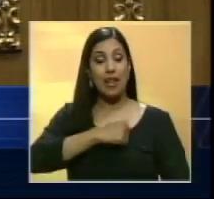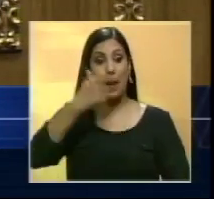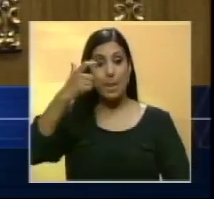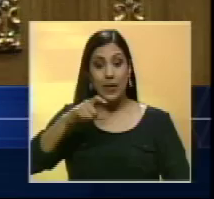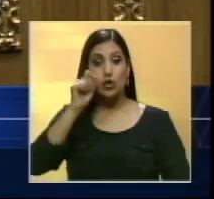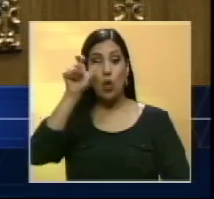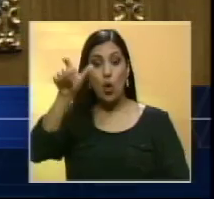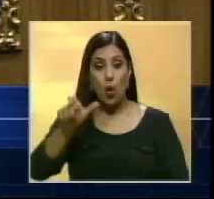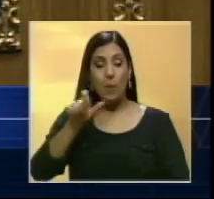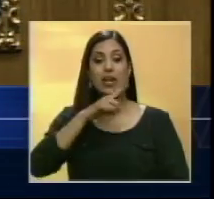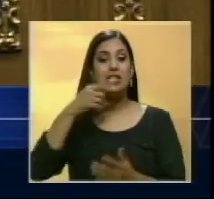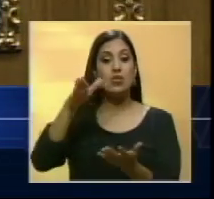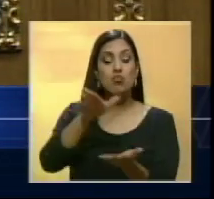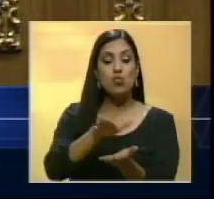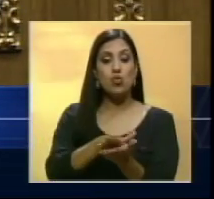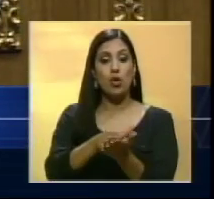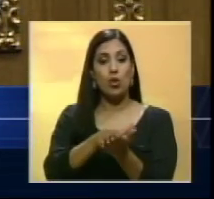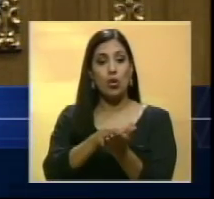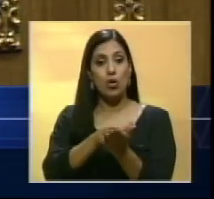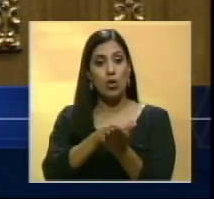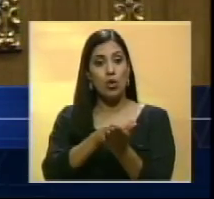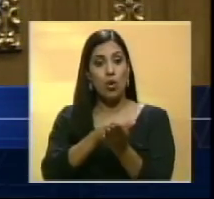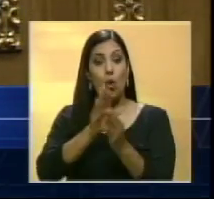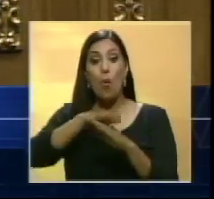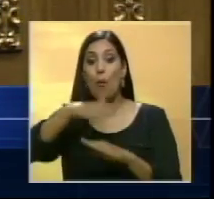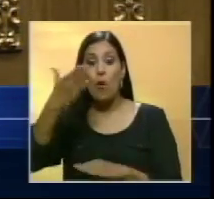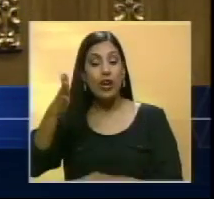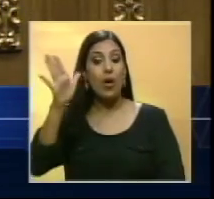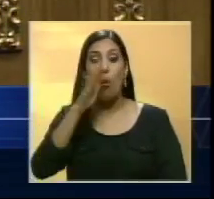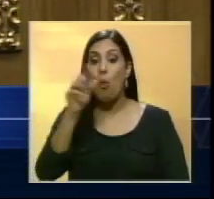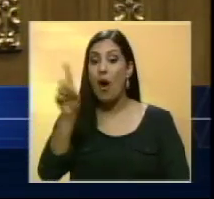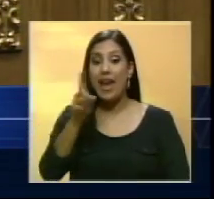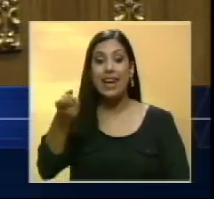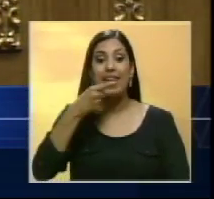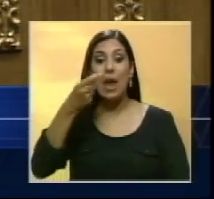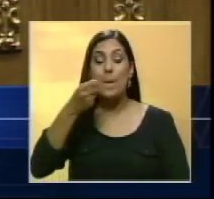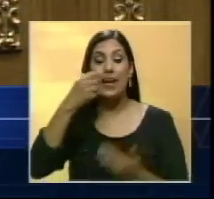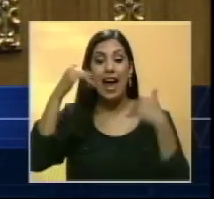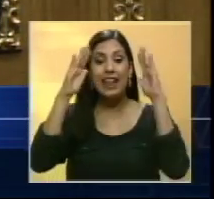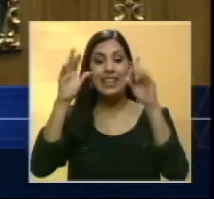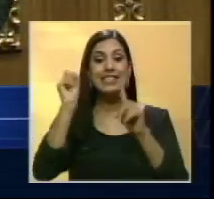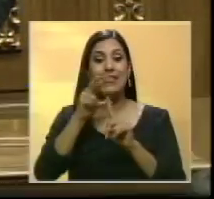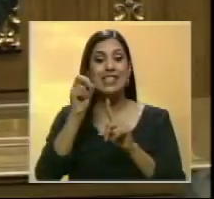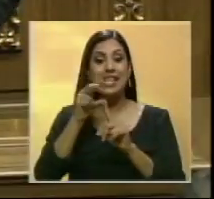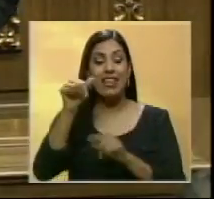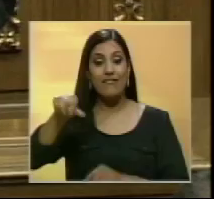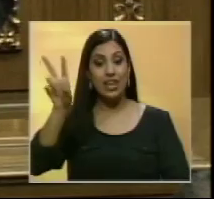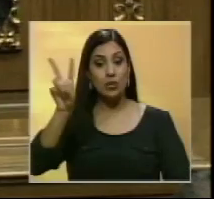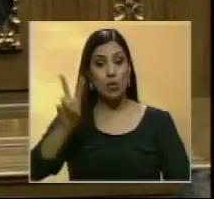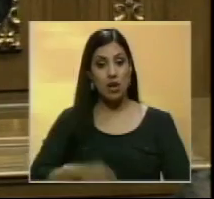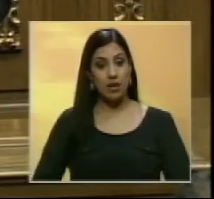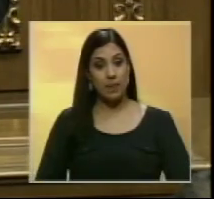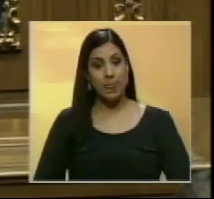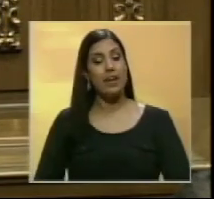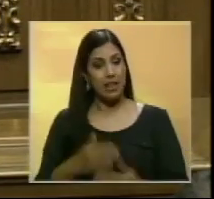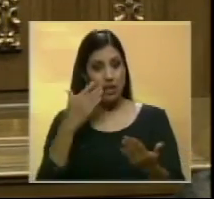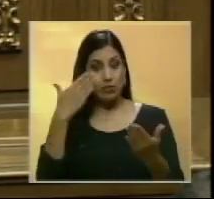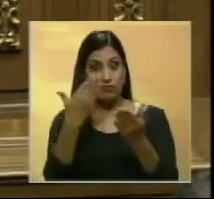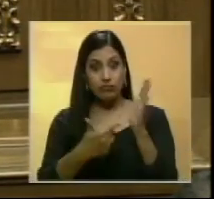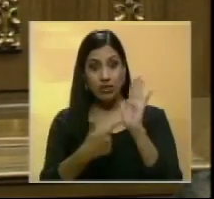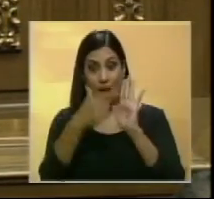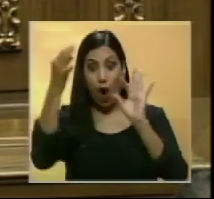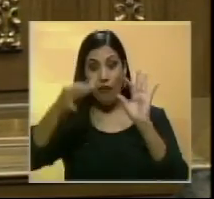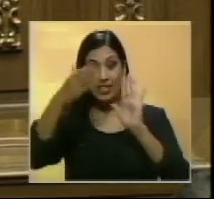como Jairo deben perder su vida porque no hay medicamentos para atender el VIH en Venezuela. Y esto que tengo acá es la